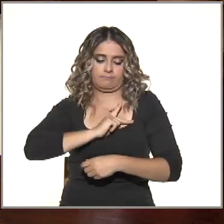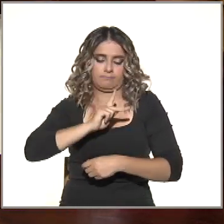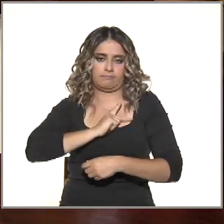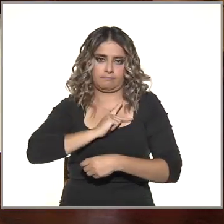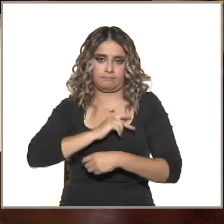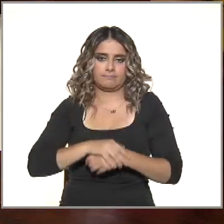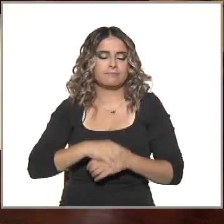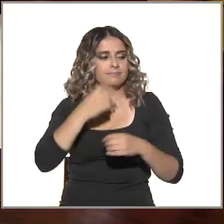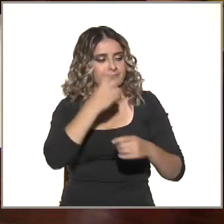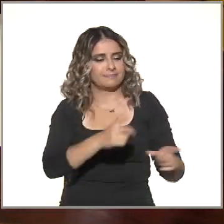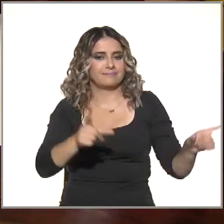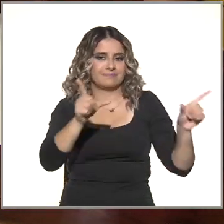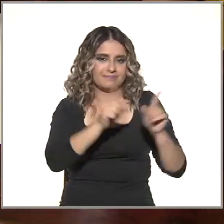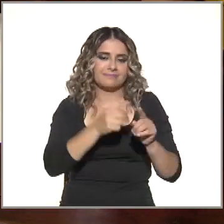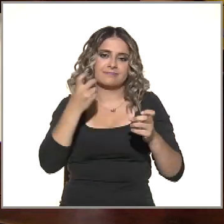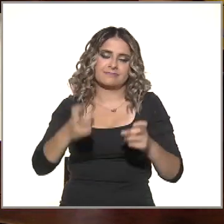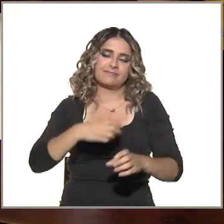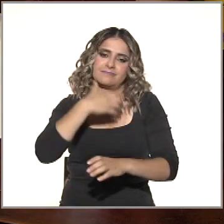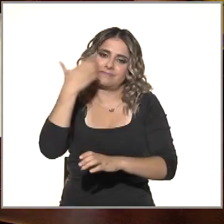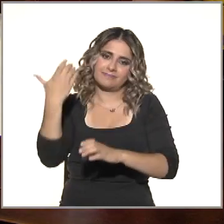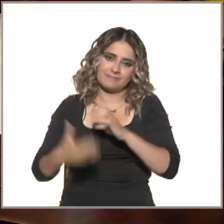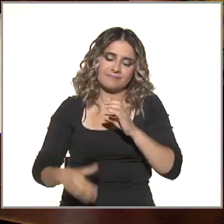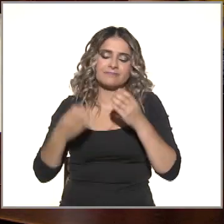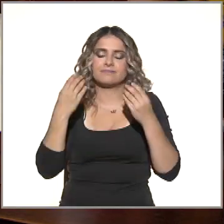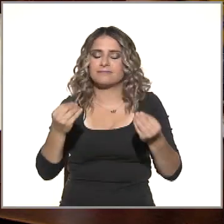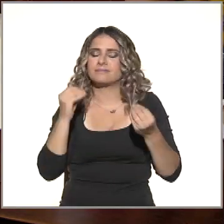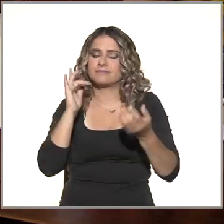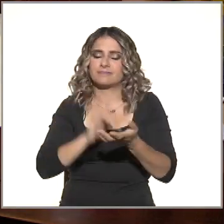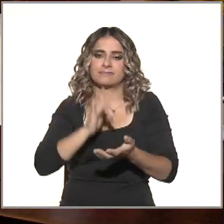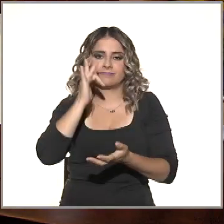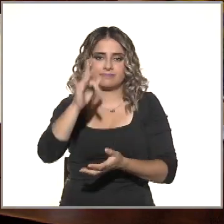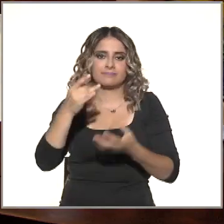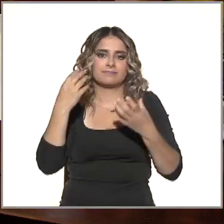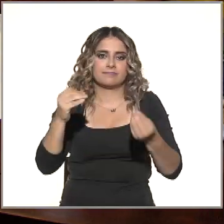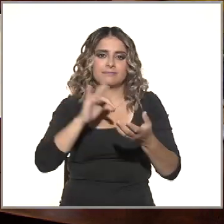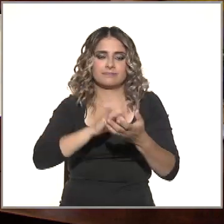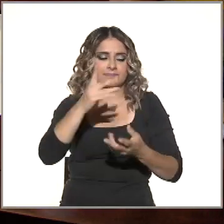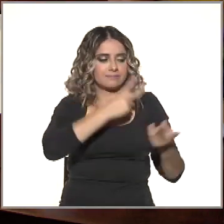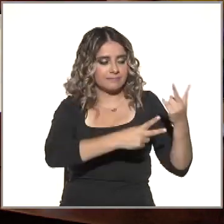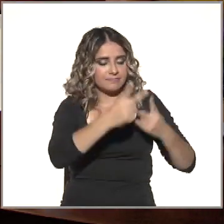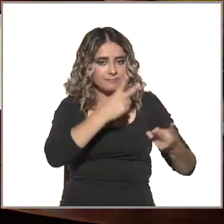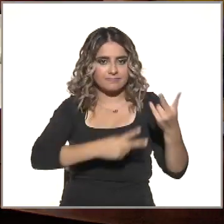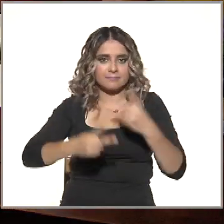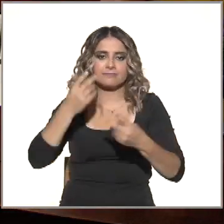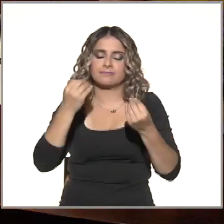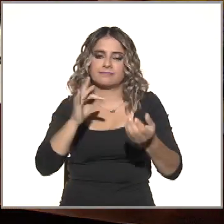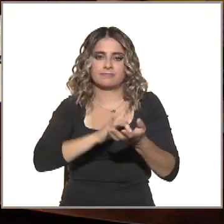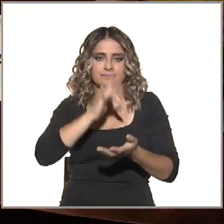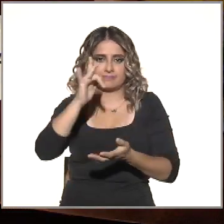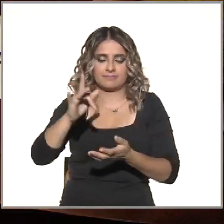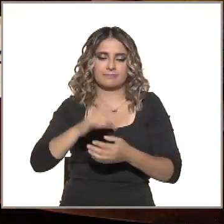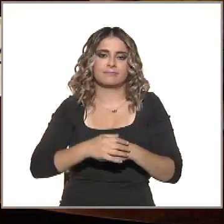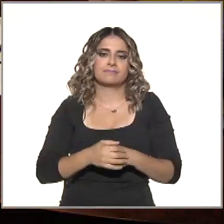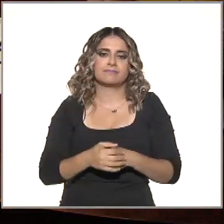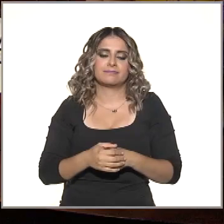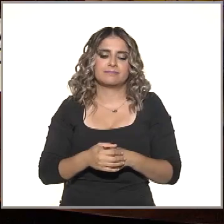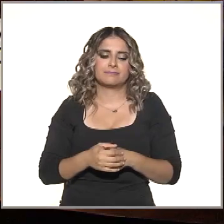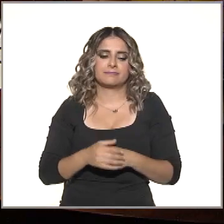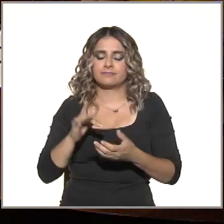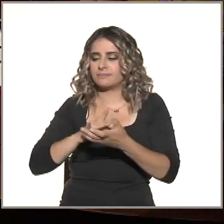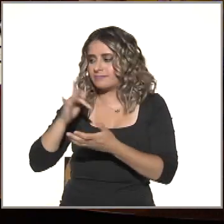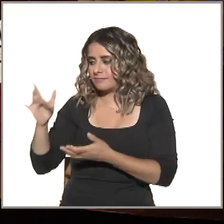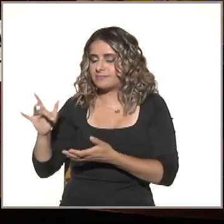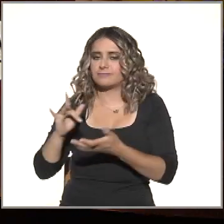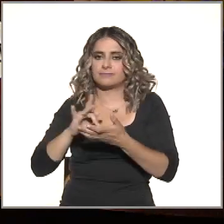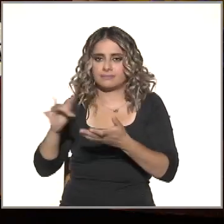quedamos con eso. Estamos al final del programa. Mil gracias. Gracias por haber venido. Muchísimas gracias por estar aquí. Muchísimas gracias,